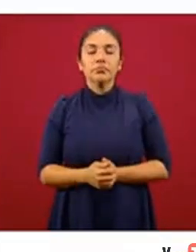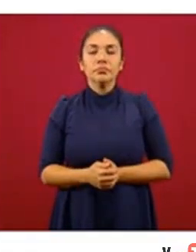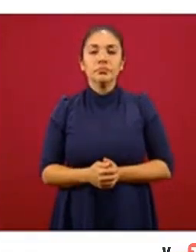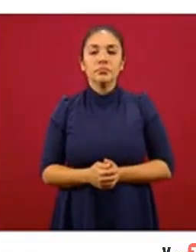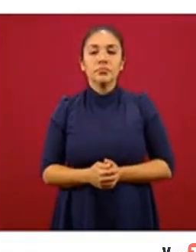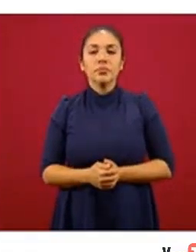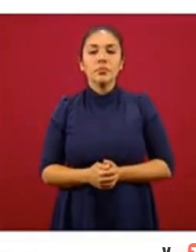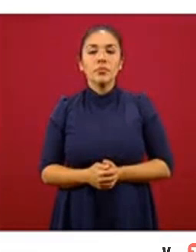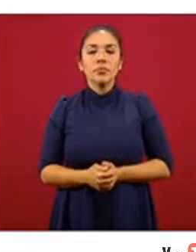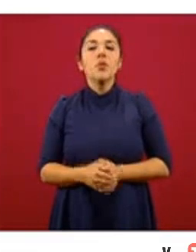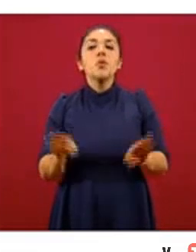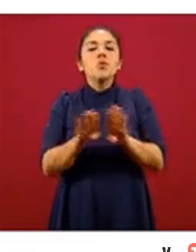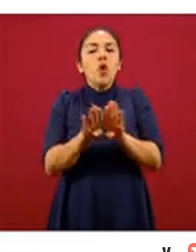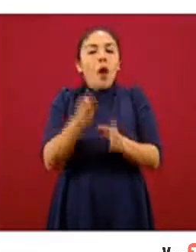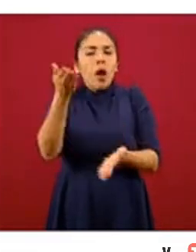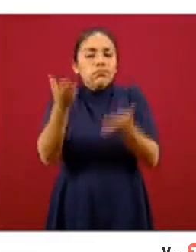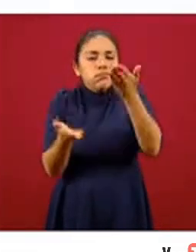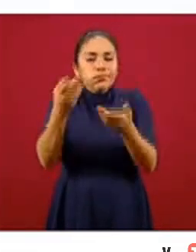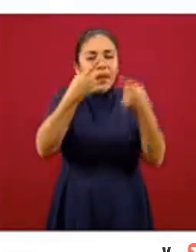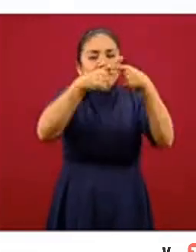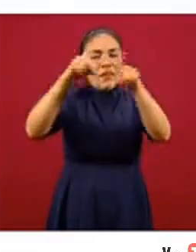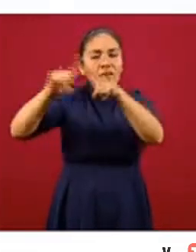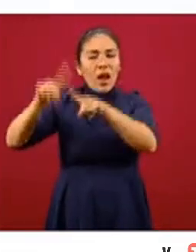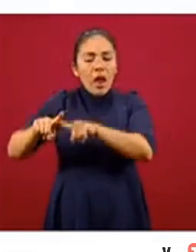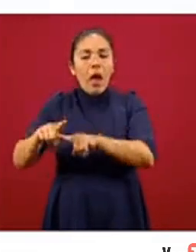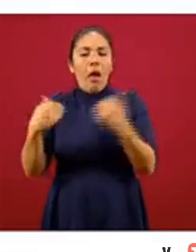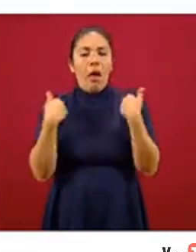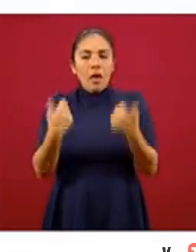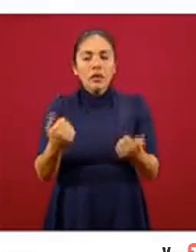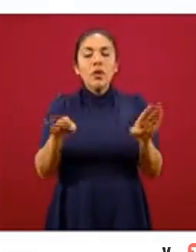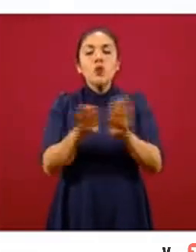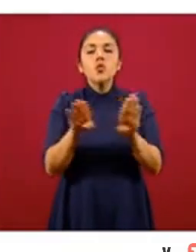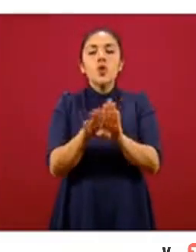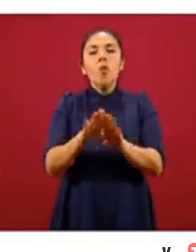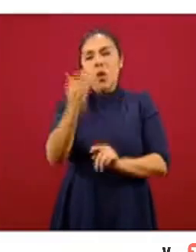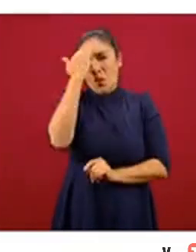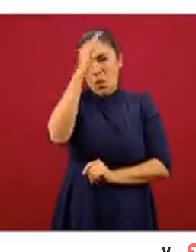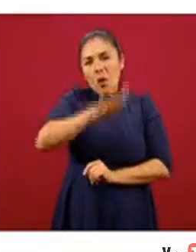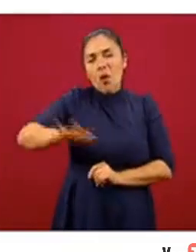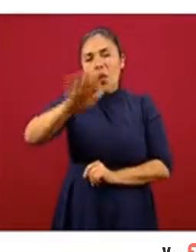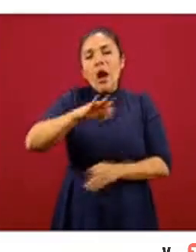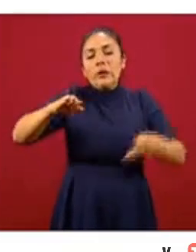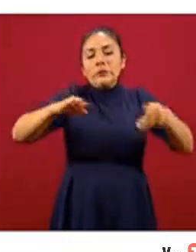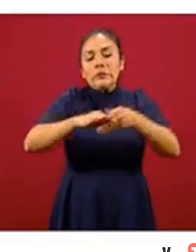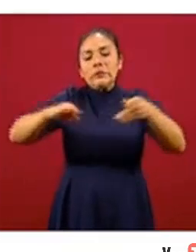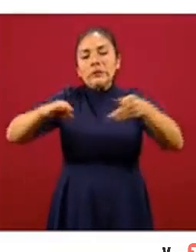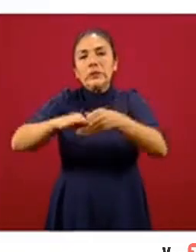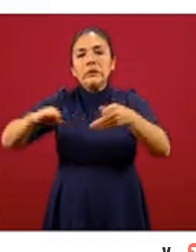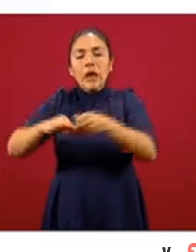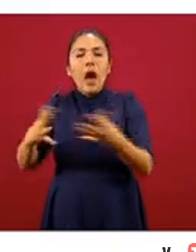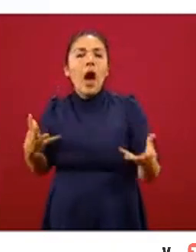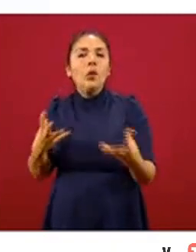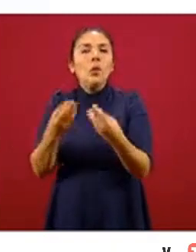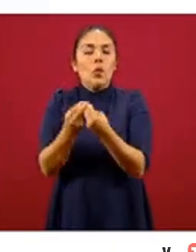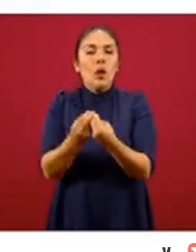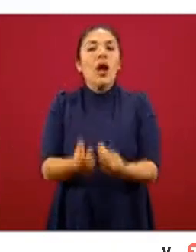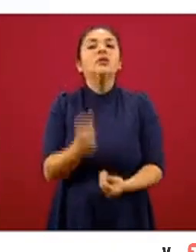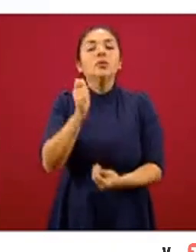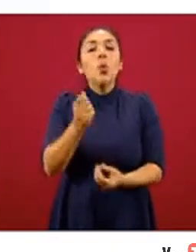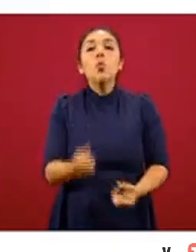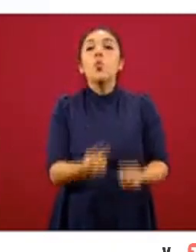comparar poblaciones que son de distinto tamaño, se utiliza la medida conocida como incidencia acumulada, es el número de